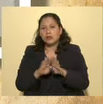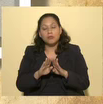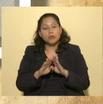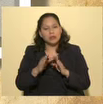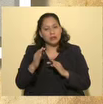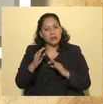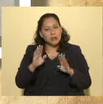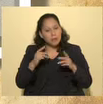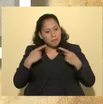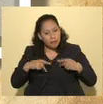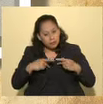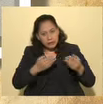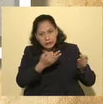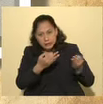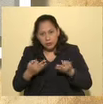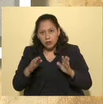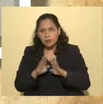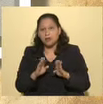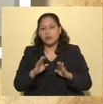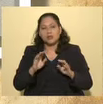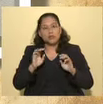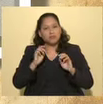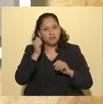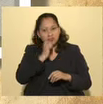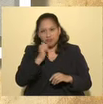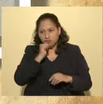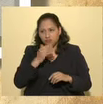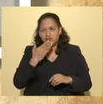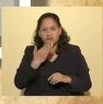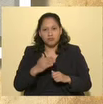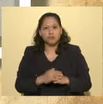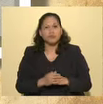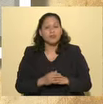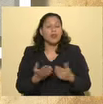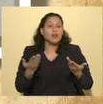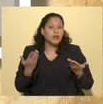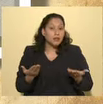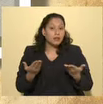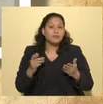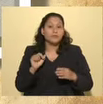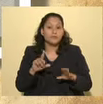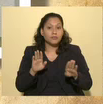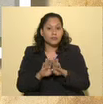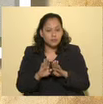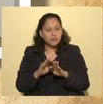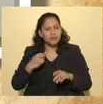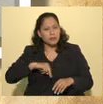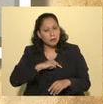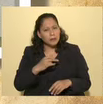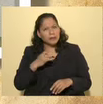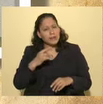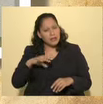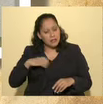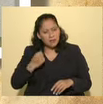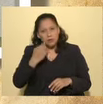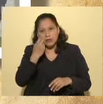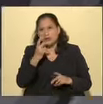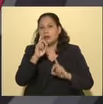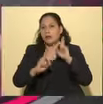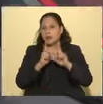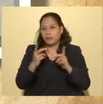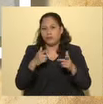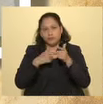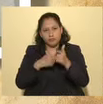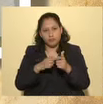tratar de traer a la gente pues de primer nivel que puedas traer. Y bueno, pues es prácticamente lo que estamos procurando hacer en el deporte de esta capital.